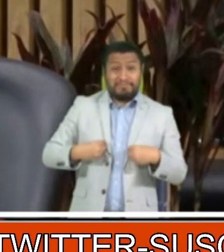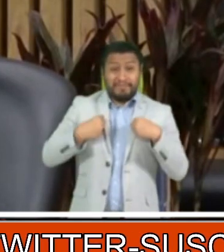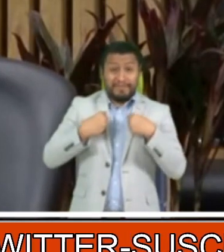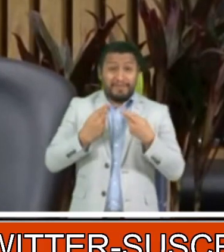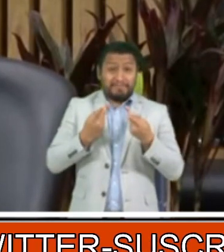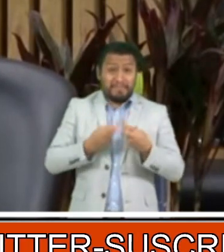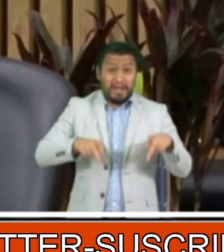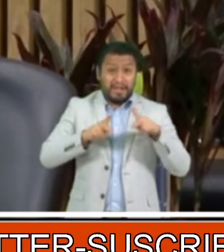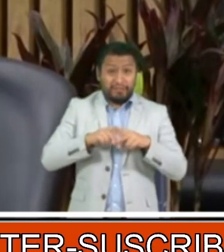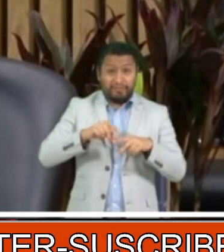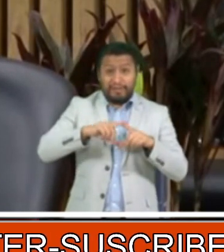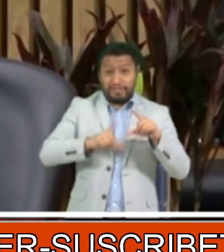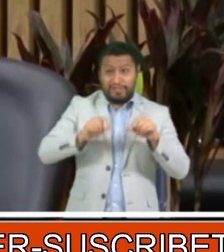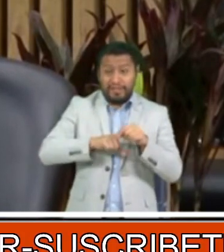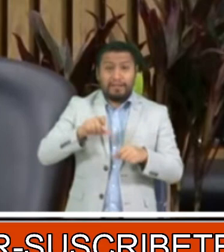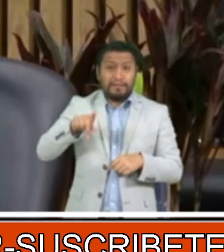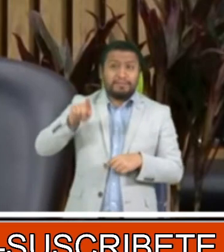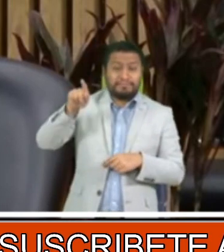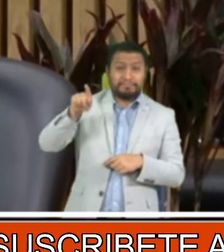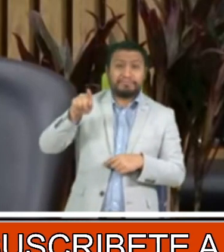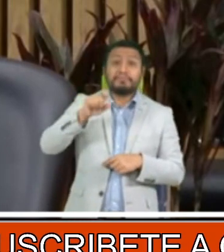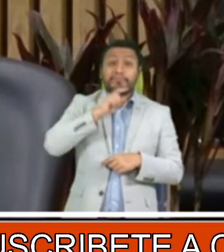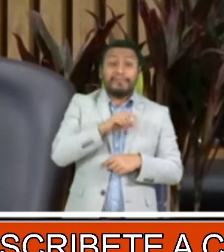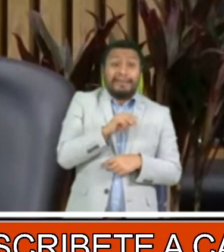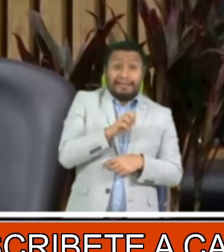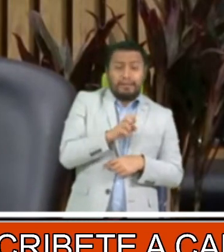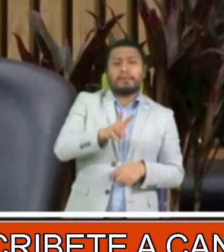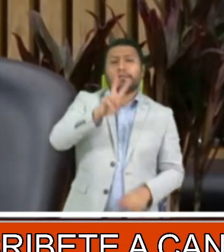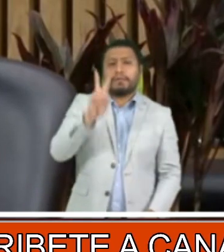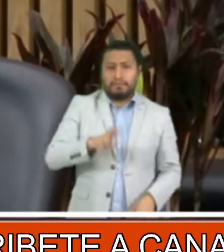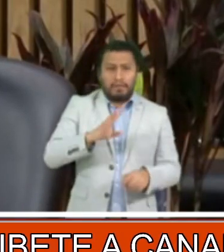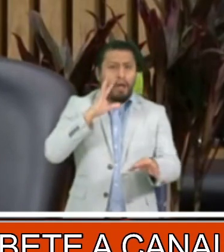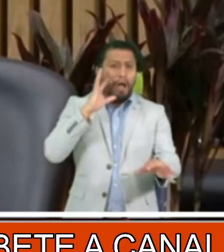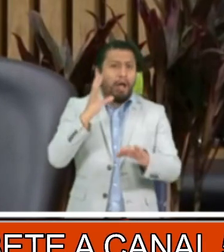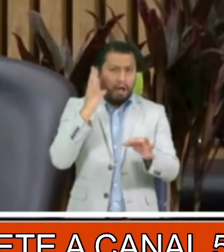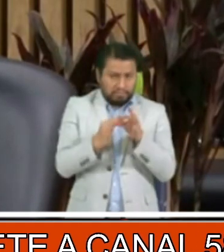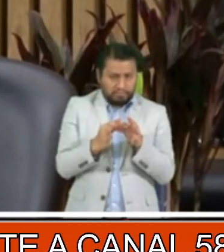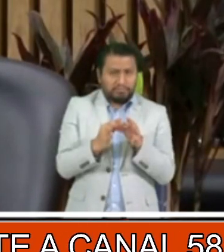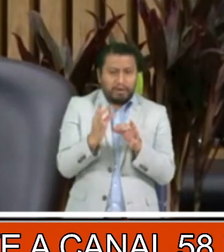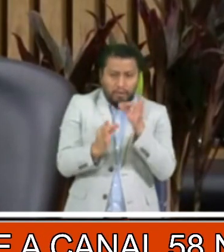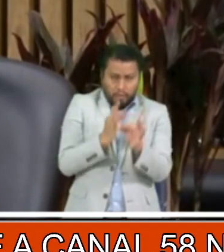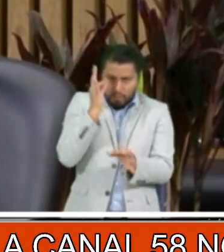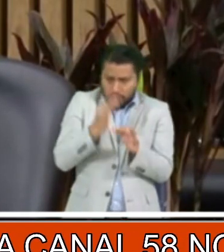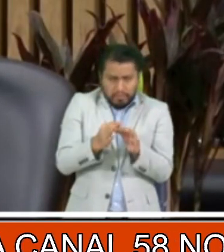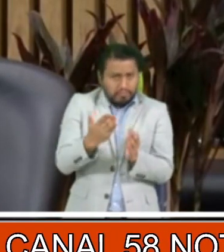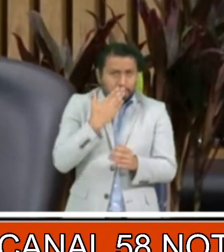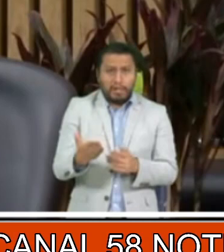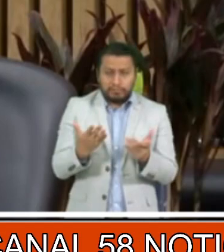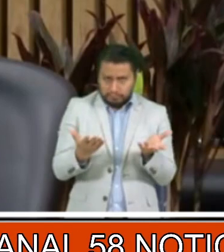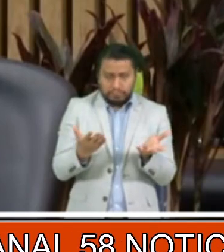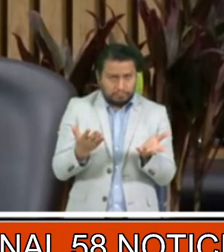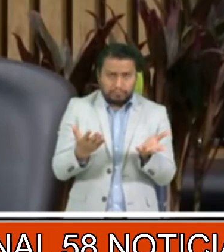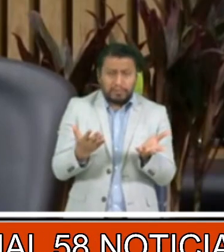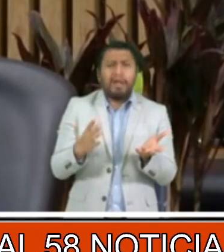realidad no es así. El Instituto Nacional Electoral ha cumplido y ha cumplido bien, a pesar de las